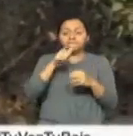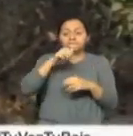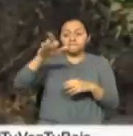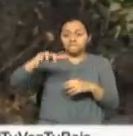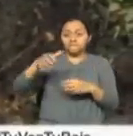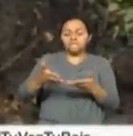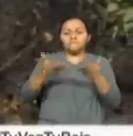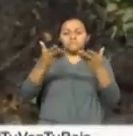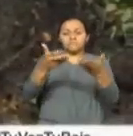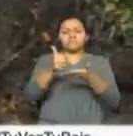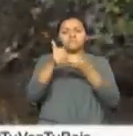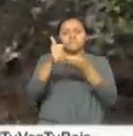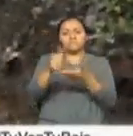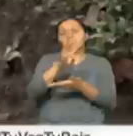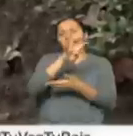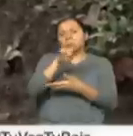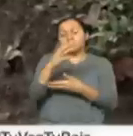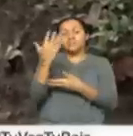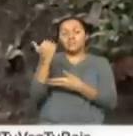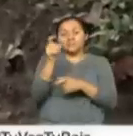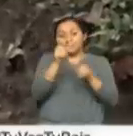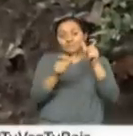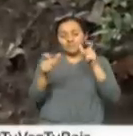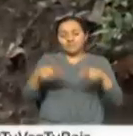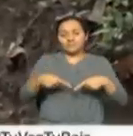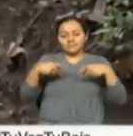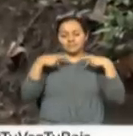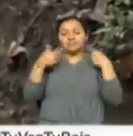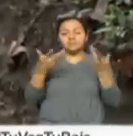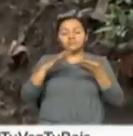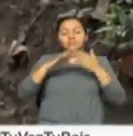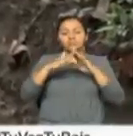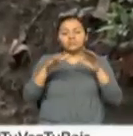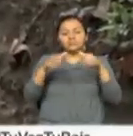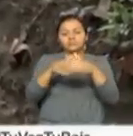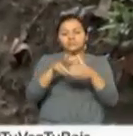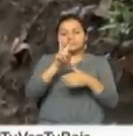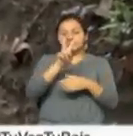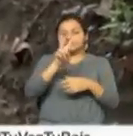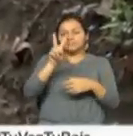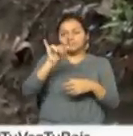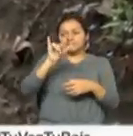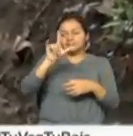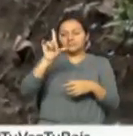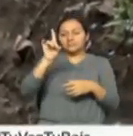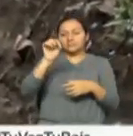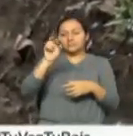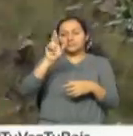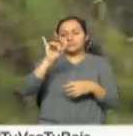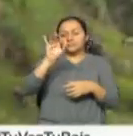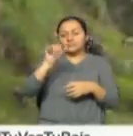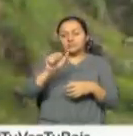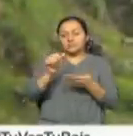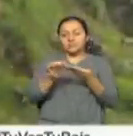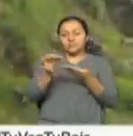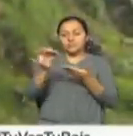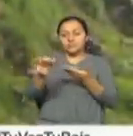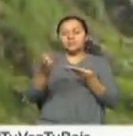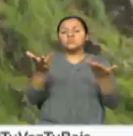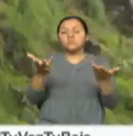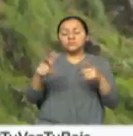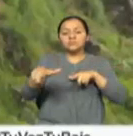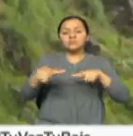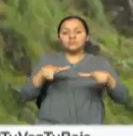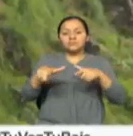que beneficiará a 415 habitantes de las comunidades Villa Dorita, Naranjito y Chalguayacu Bajo, ubicados